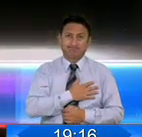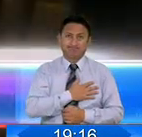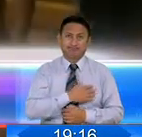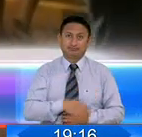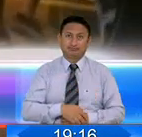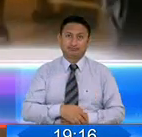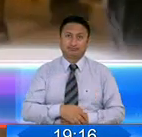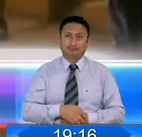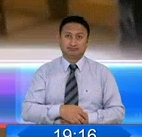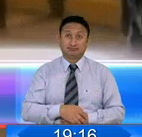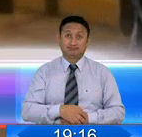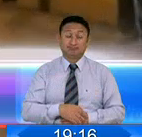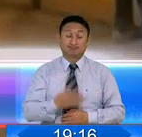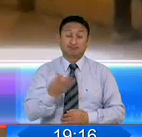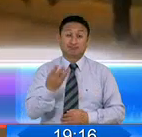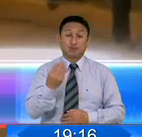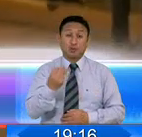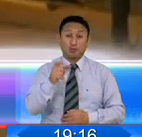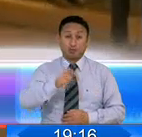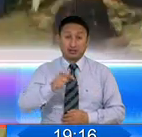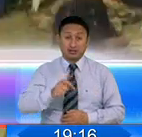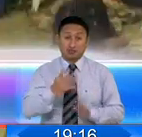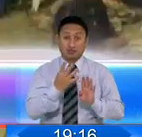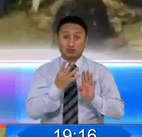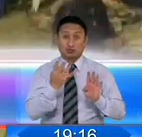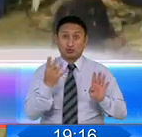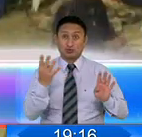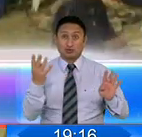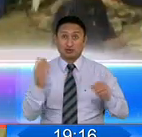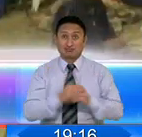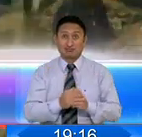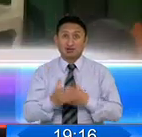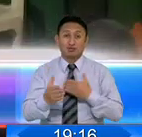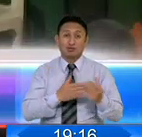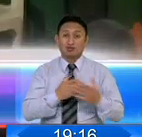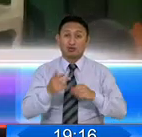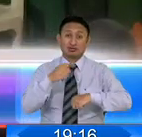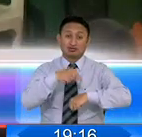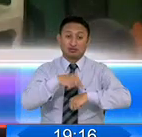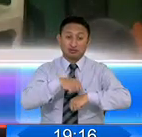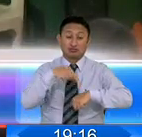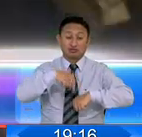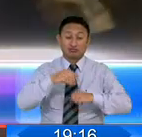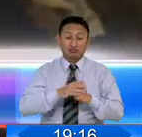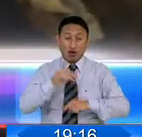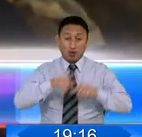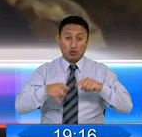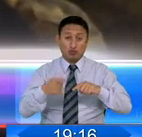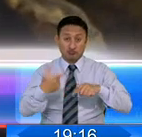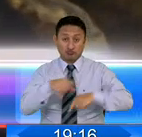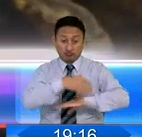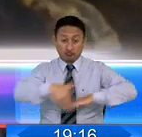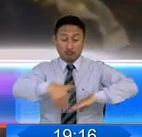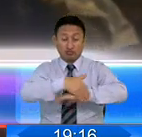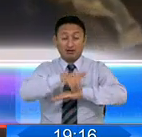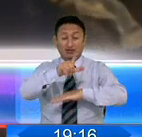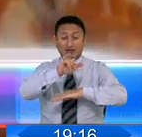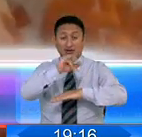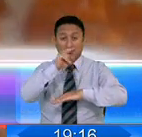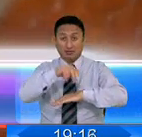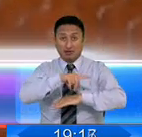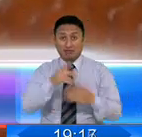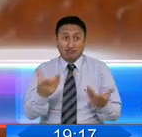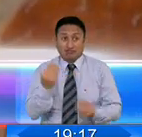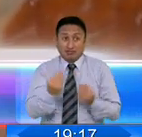Son cientos de personas que hacen fila, sin importar la hora, el tiempo, incluso duermen en las calles de Lima porque no tienen otra